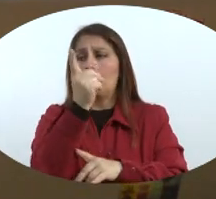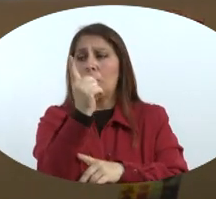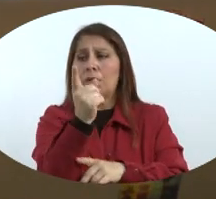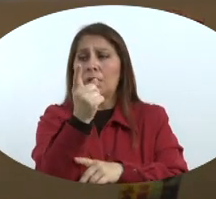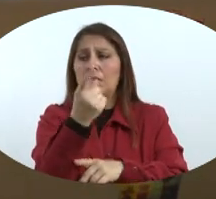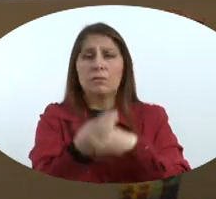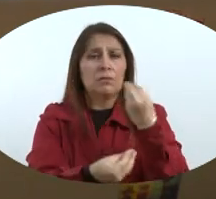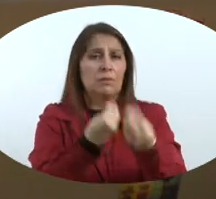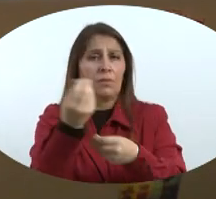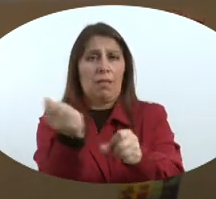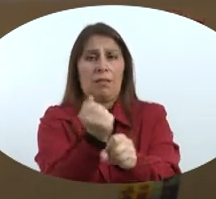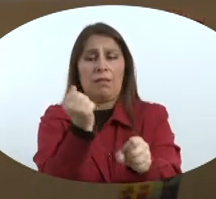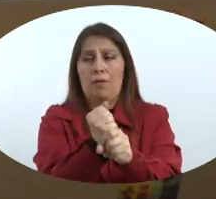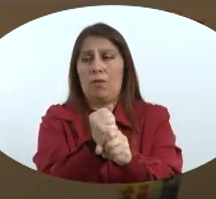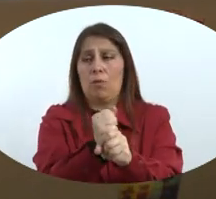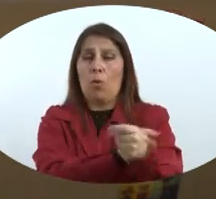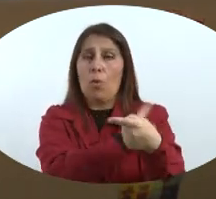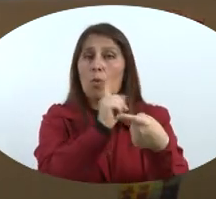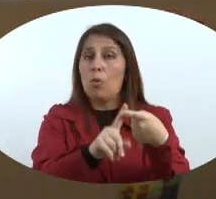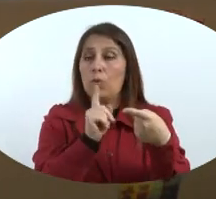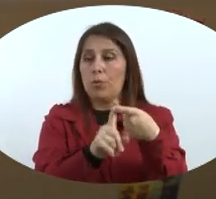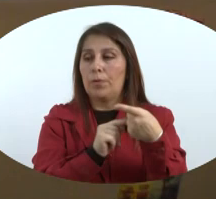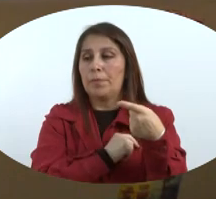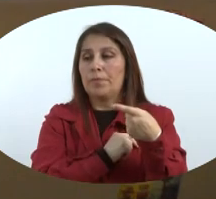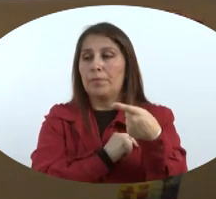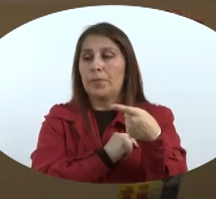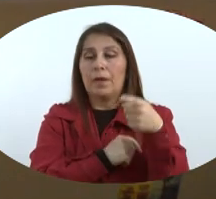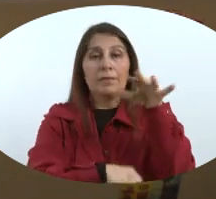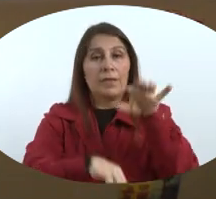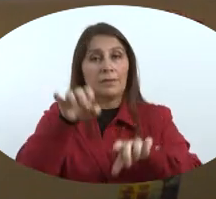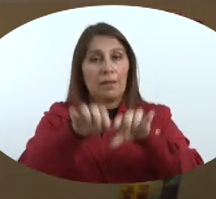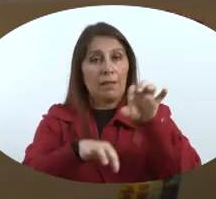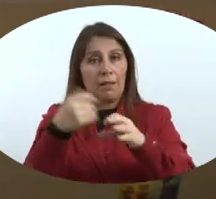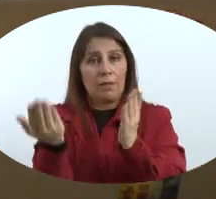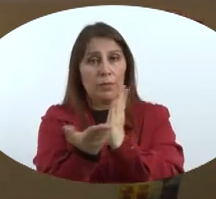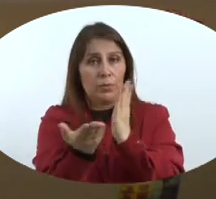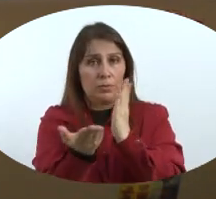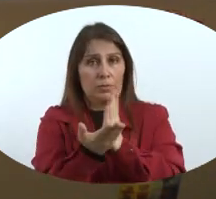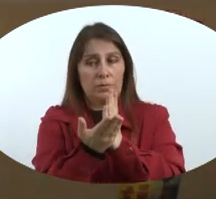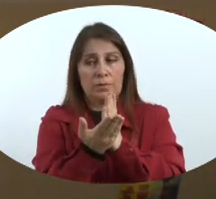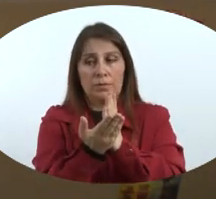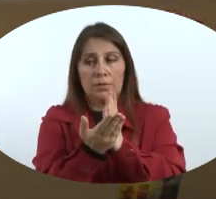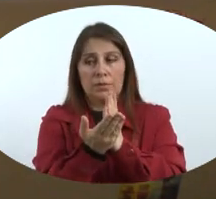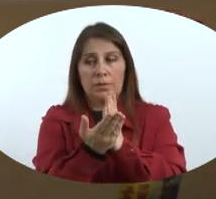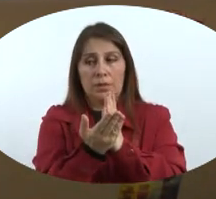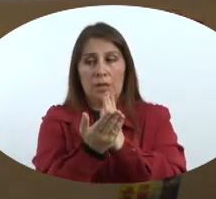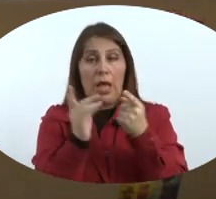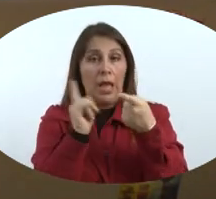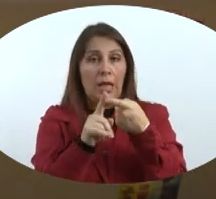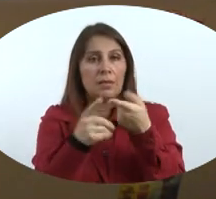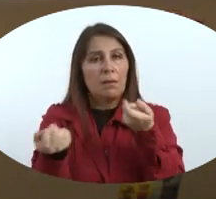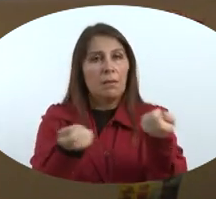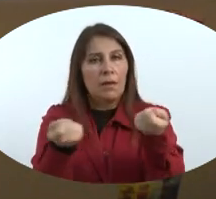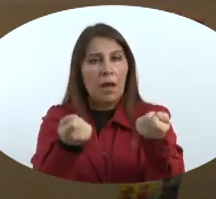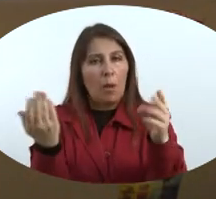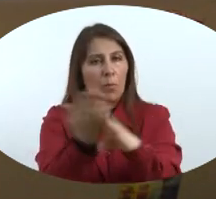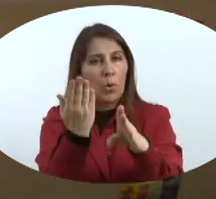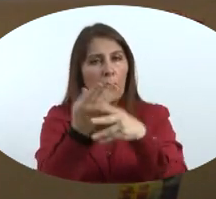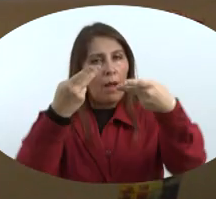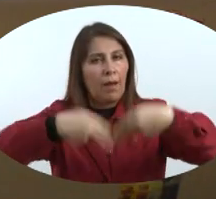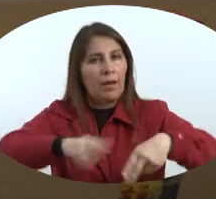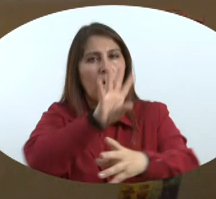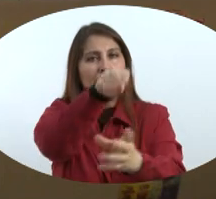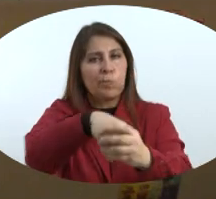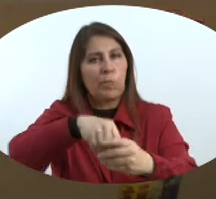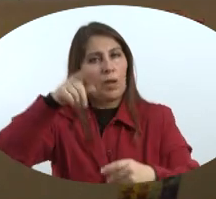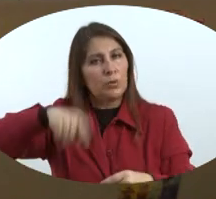prácticamente son tres primero la de la secretaría de educación distrital pues es la que se maneja problemas de género